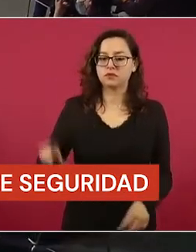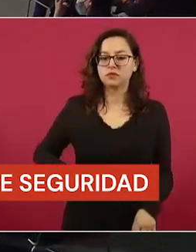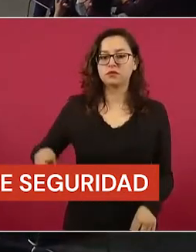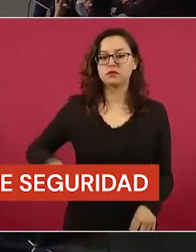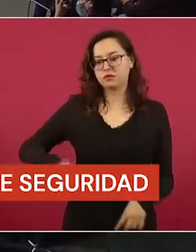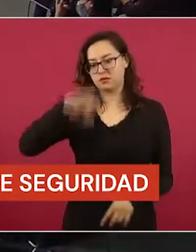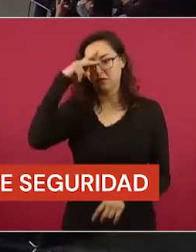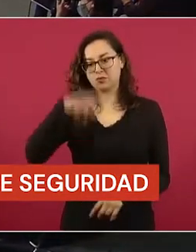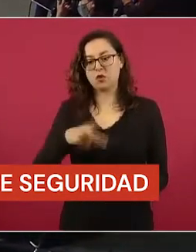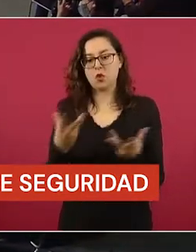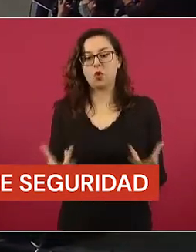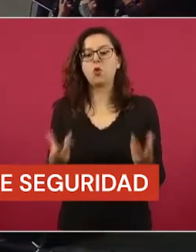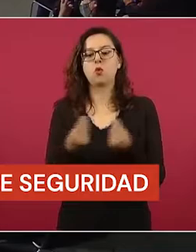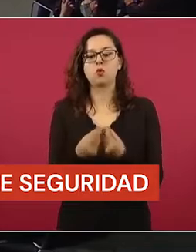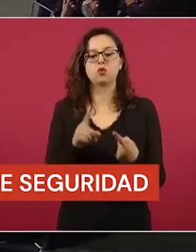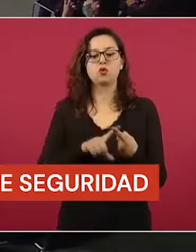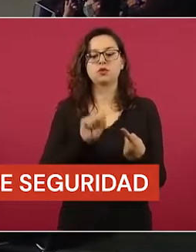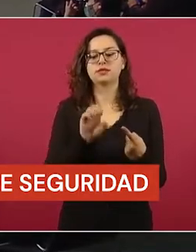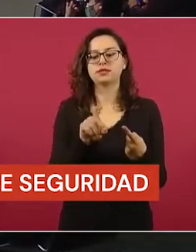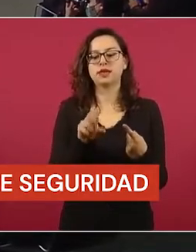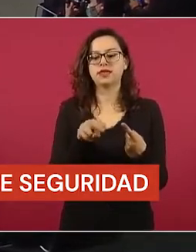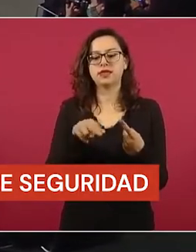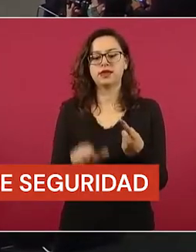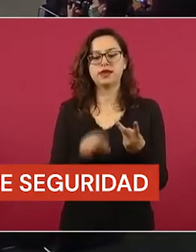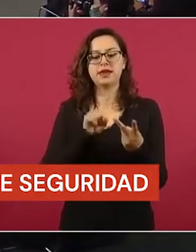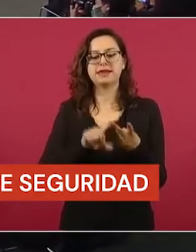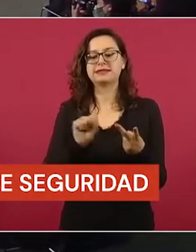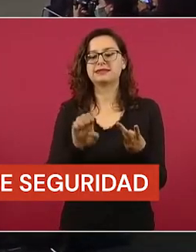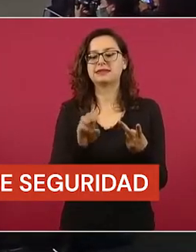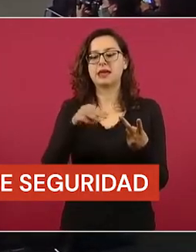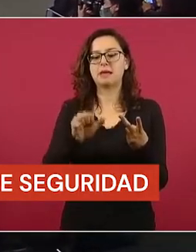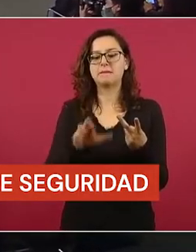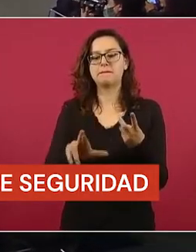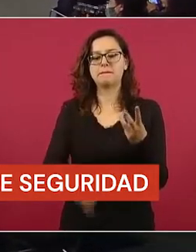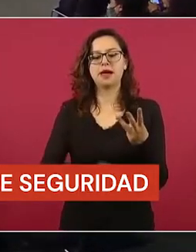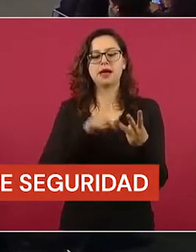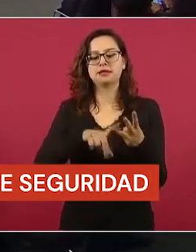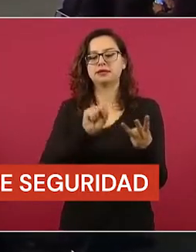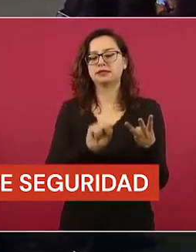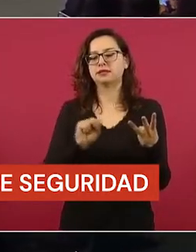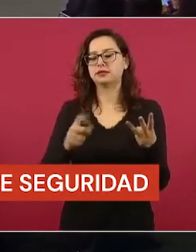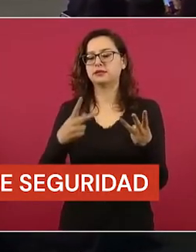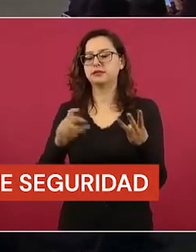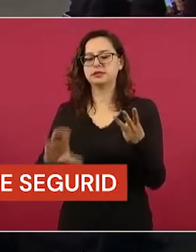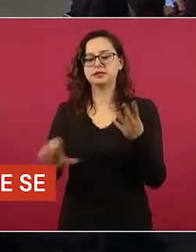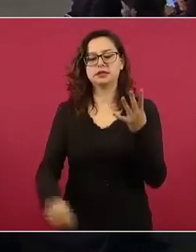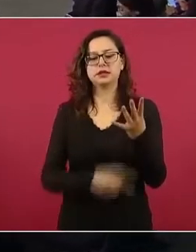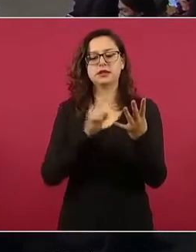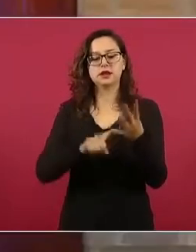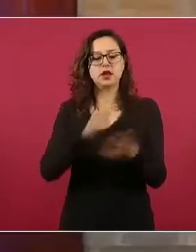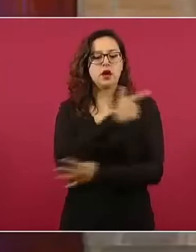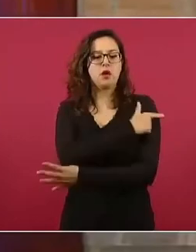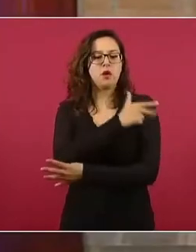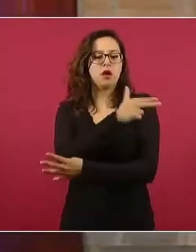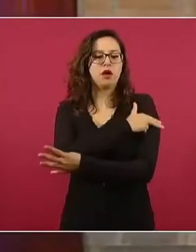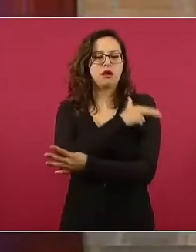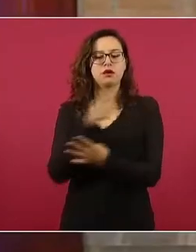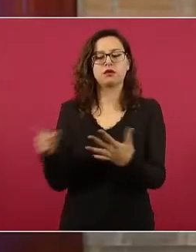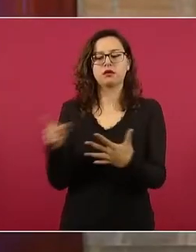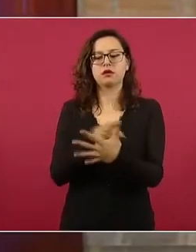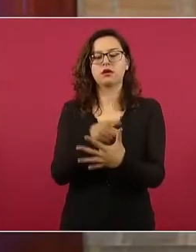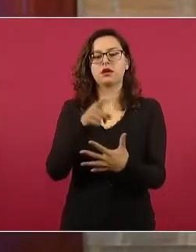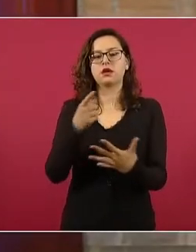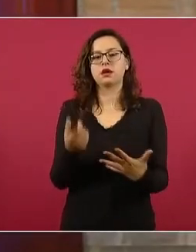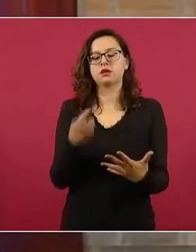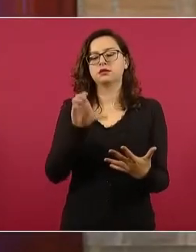Secretaría de la Defensa Nacional, la Secretaría de la Marina, la Secretaría de Seguridad y Protección Ciudadana, la Guardia Nacional, el